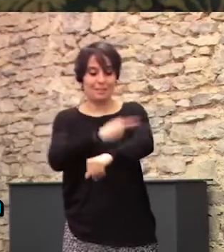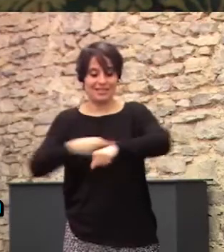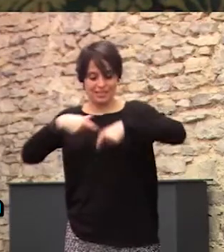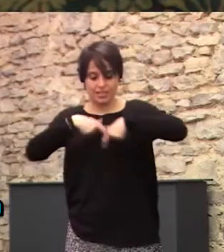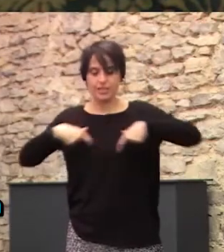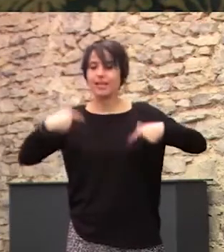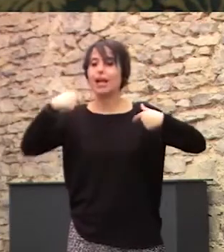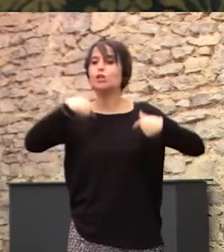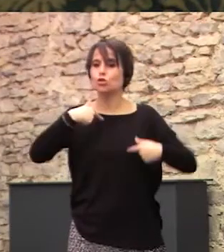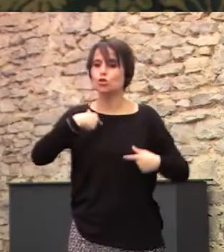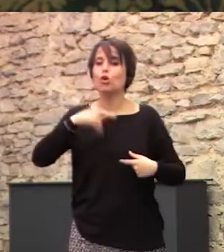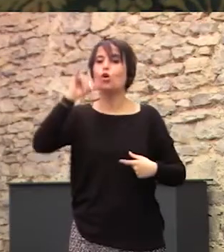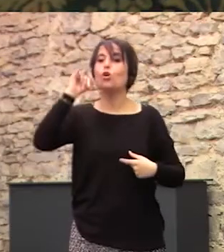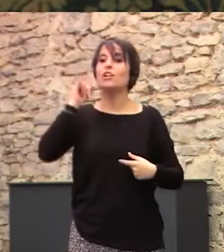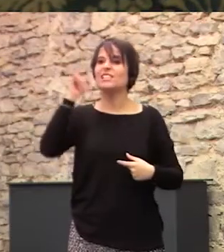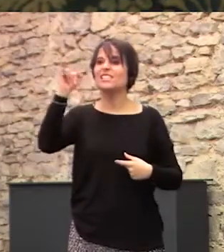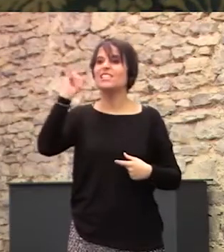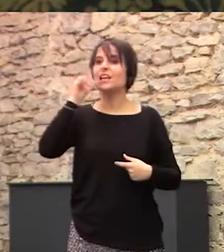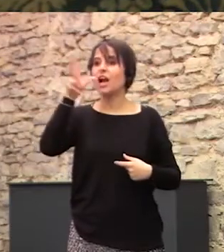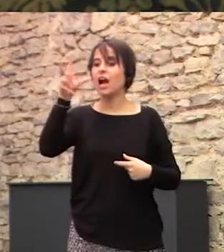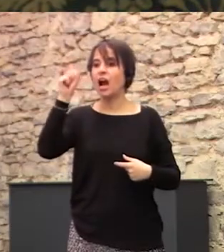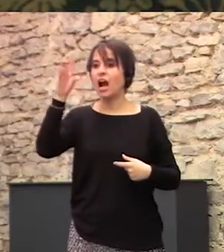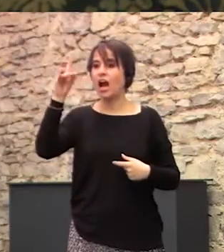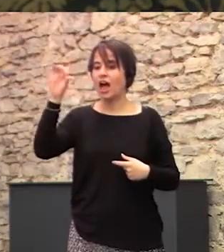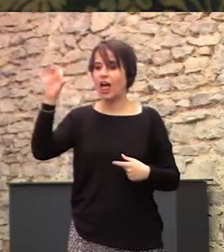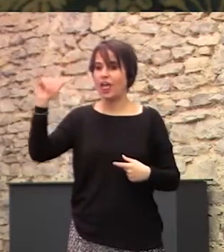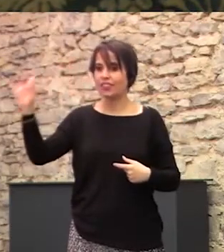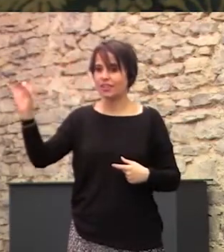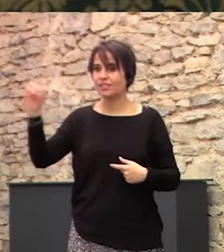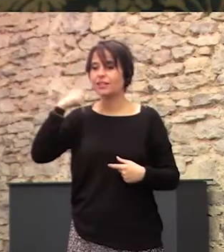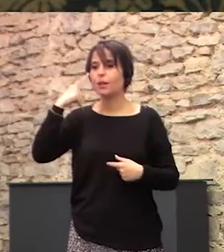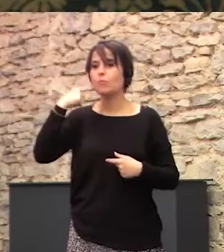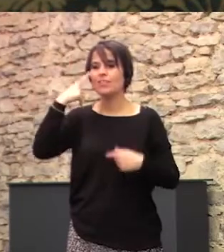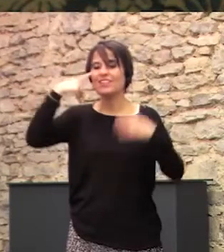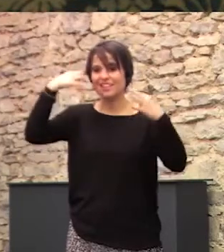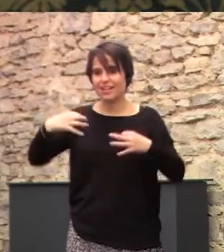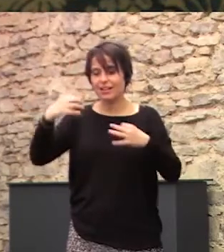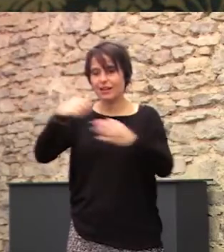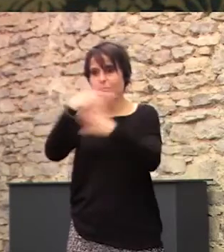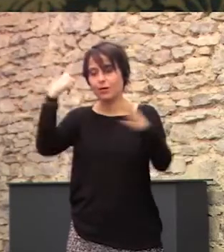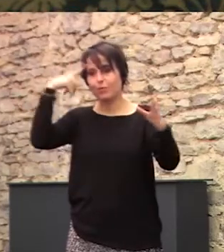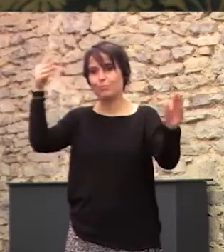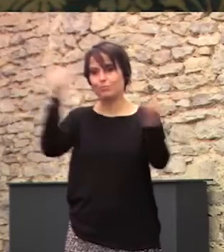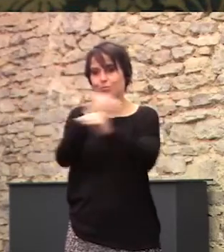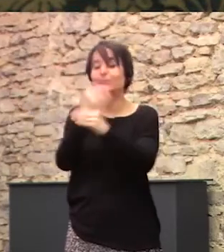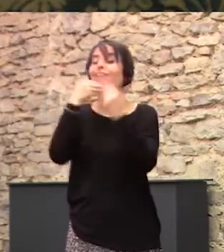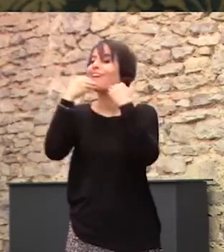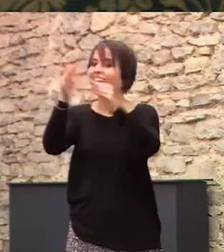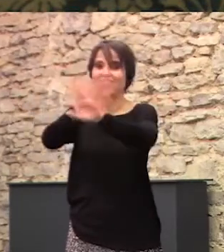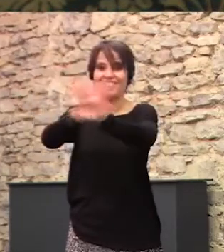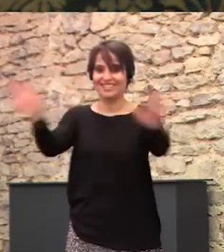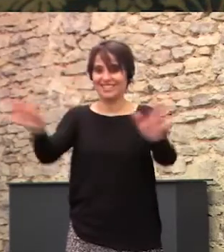soy jihadista, hubiera reflejado la realidad, aunque hubiera chocado a mucha gente hoy. ¿Vale? Pues nada, gracias.